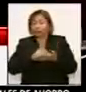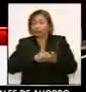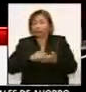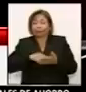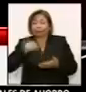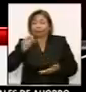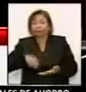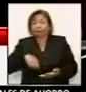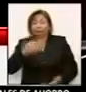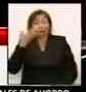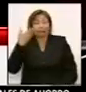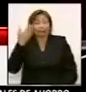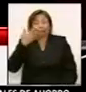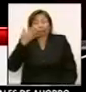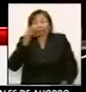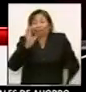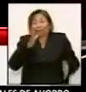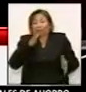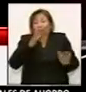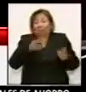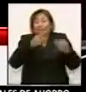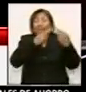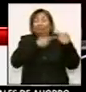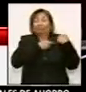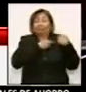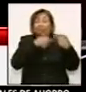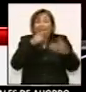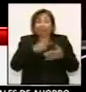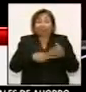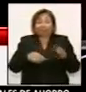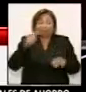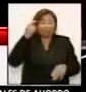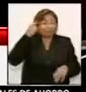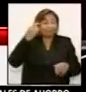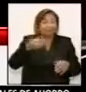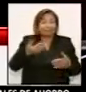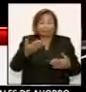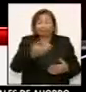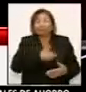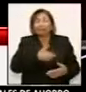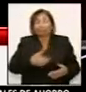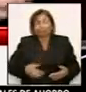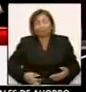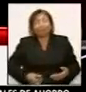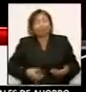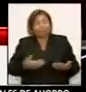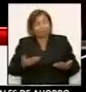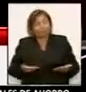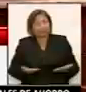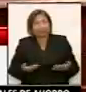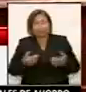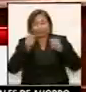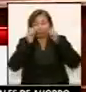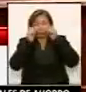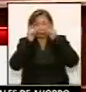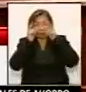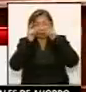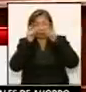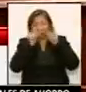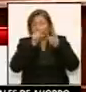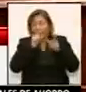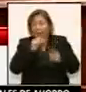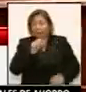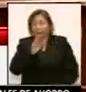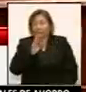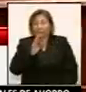blanco y negro una firma para asumir toda esta responsabilidad. Yo creo, señor ministro, toda la presidencia, que usted tiene que haber quedado helado con las declaraciones que ha hecho el